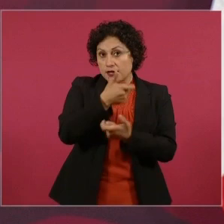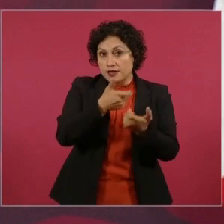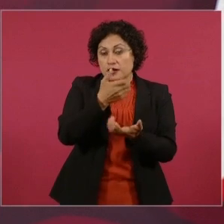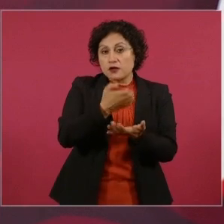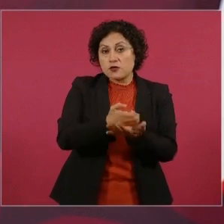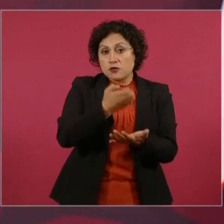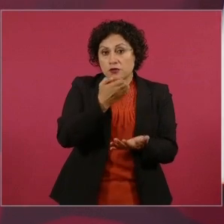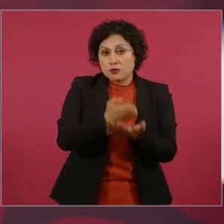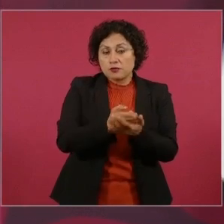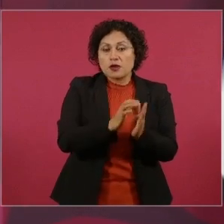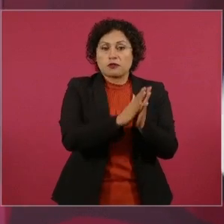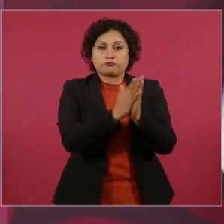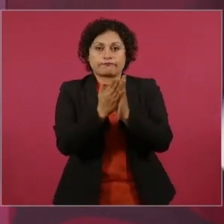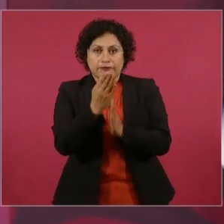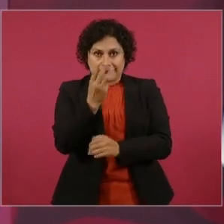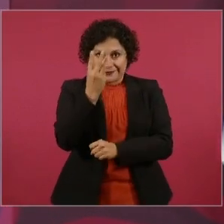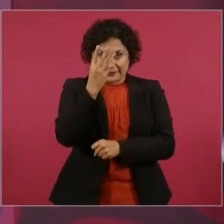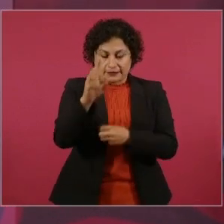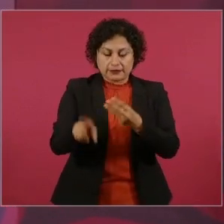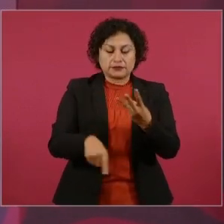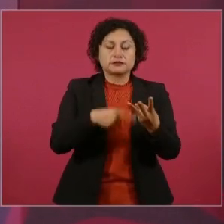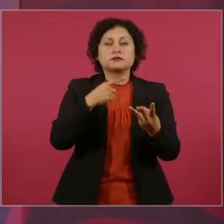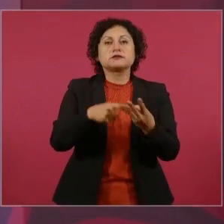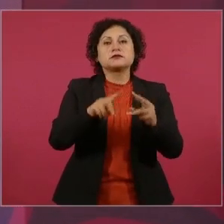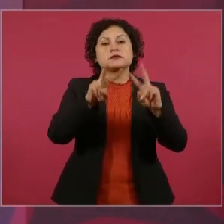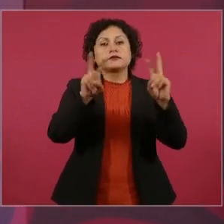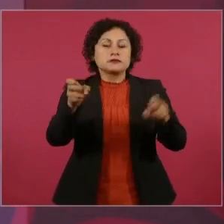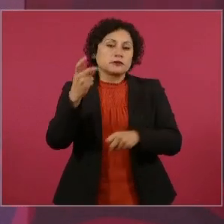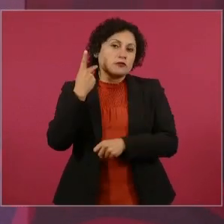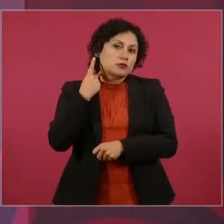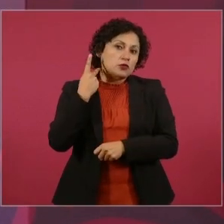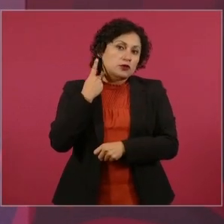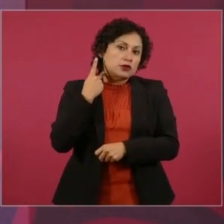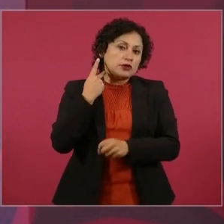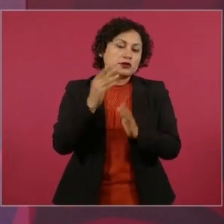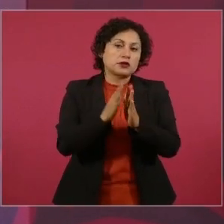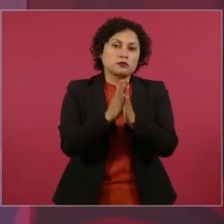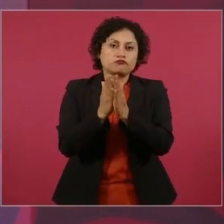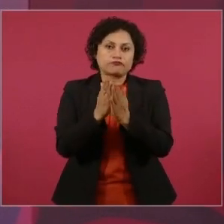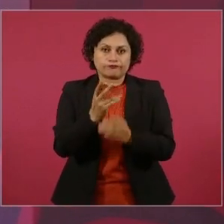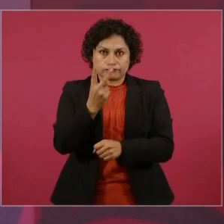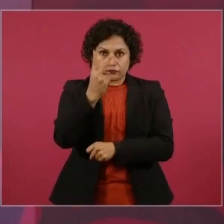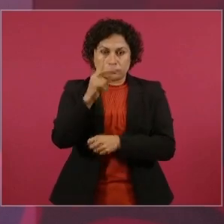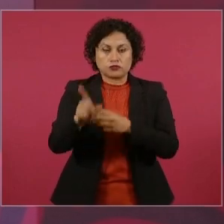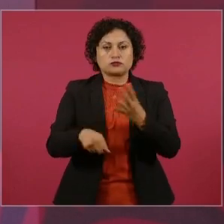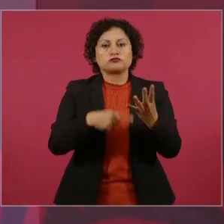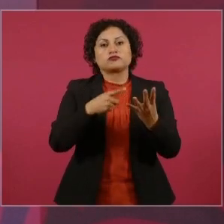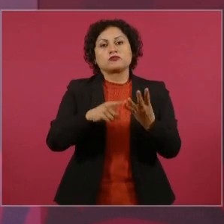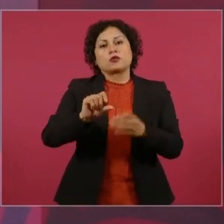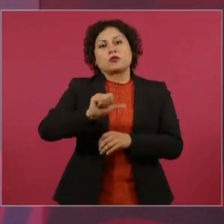tres sobre política dos sobre relaciones